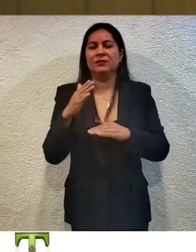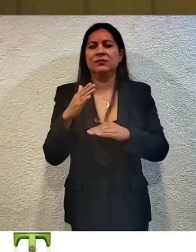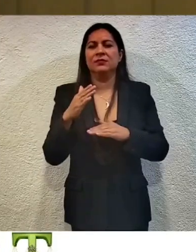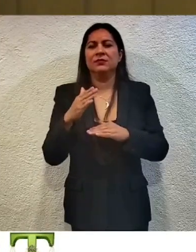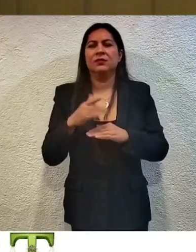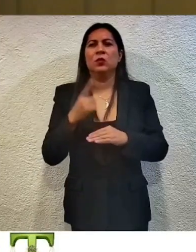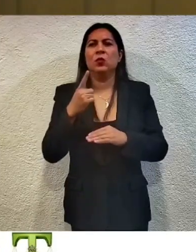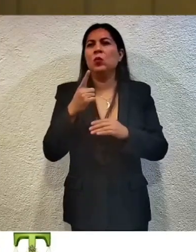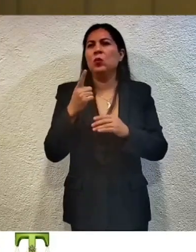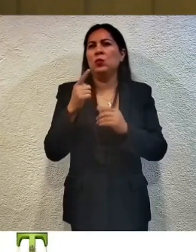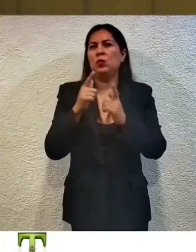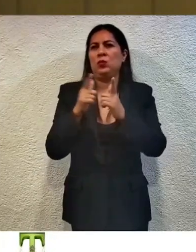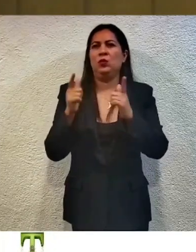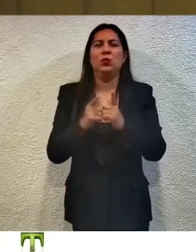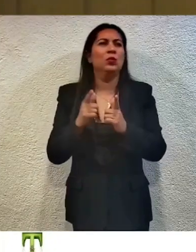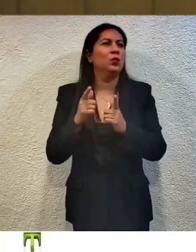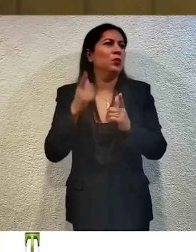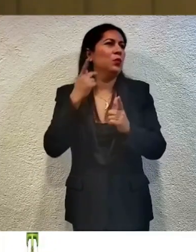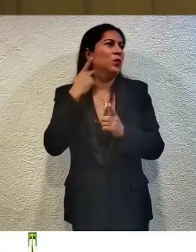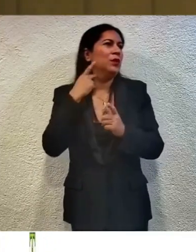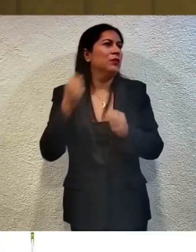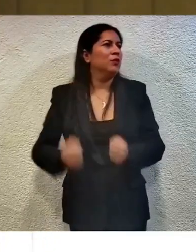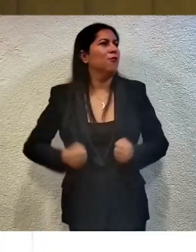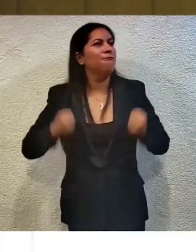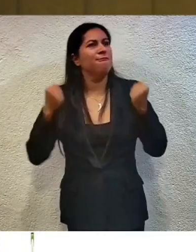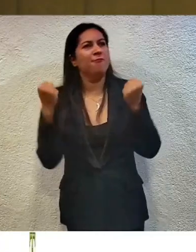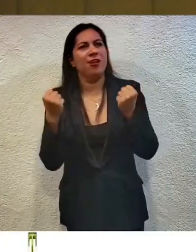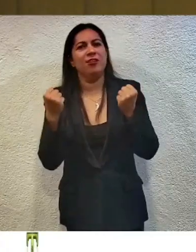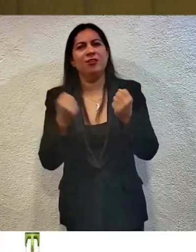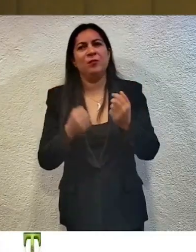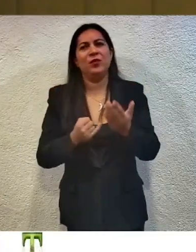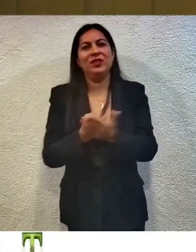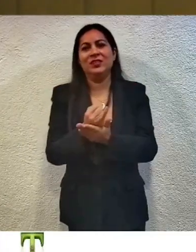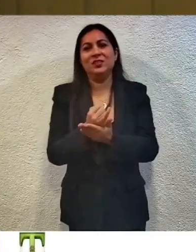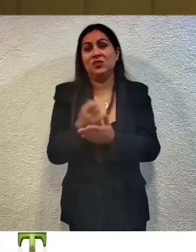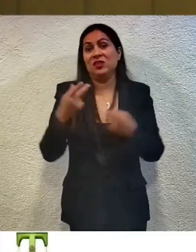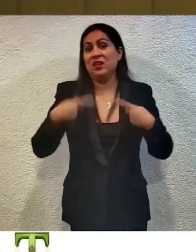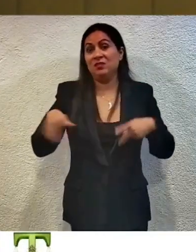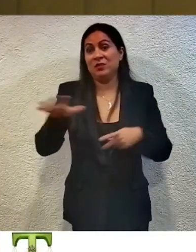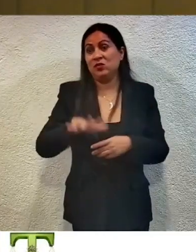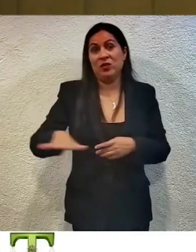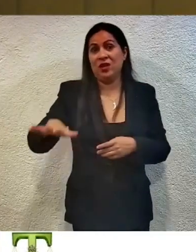un partido con fuerza mayoritaria por decisión de la ciudadanía,